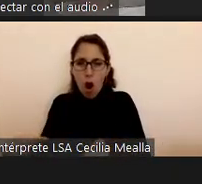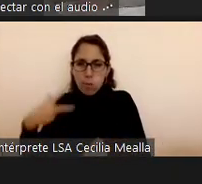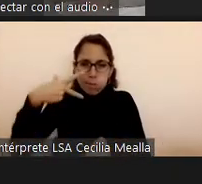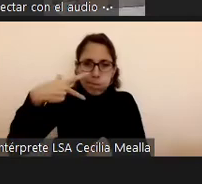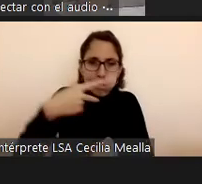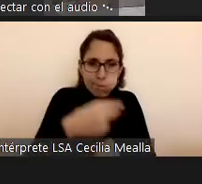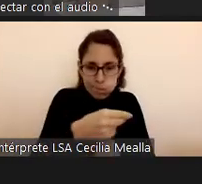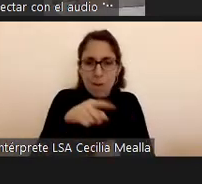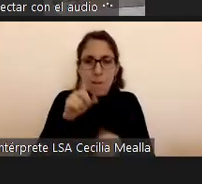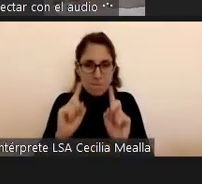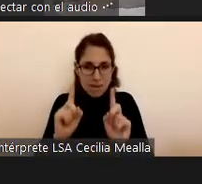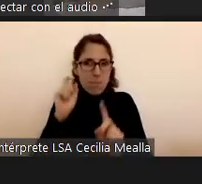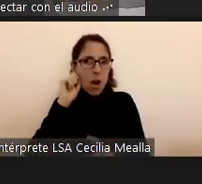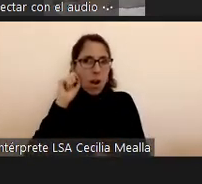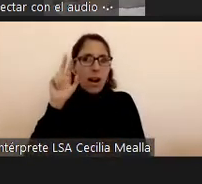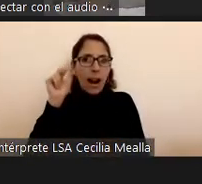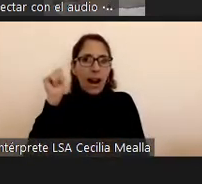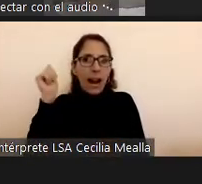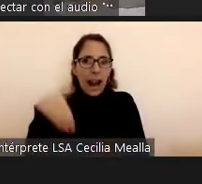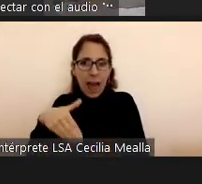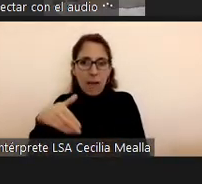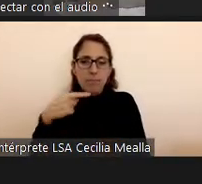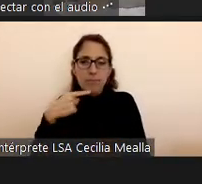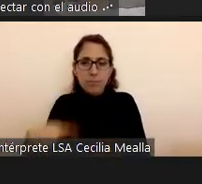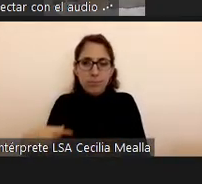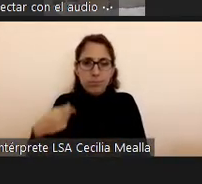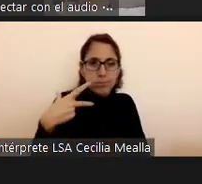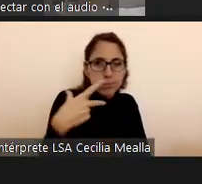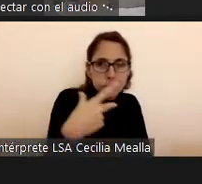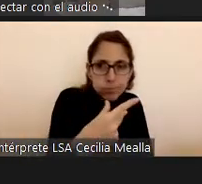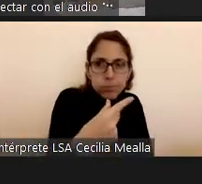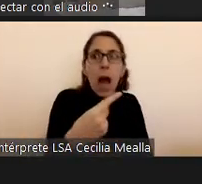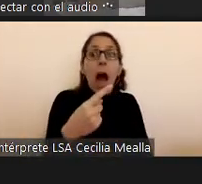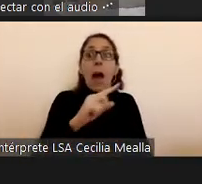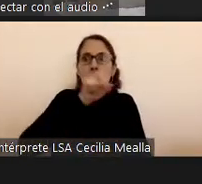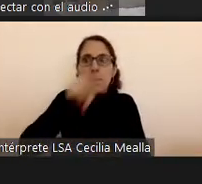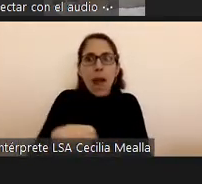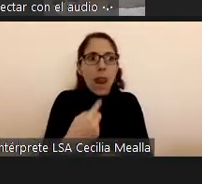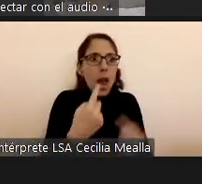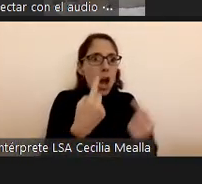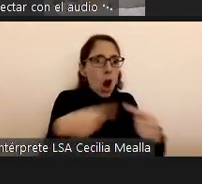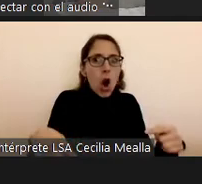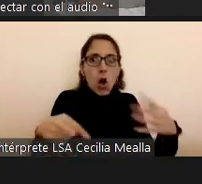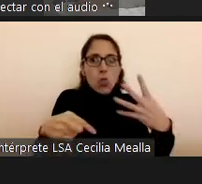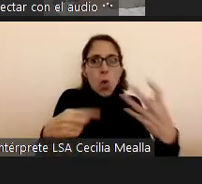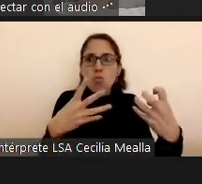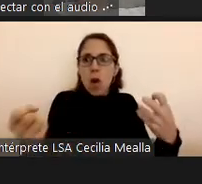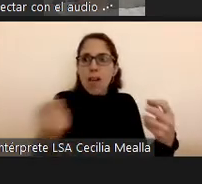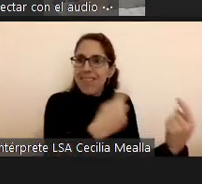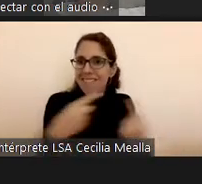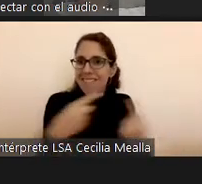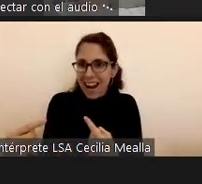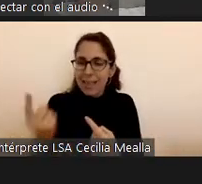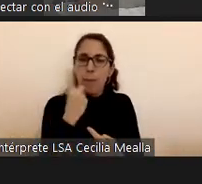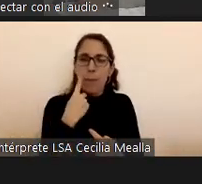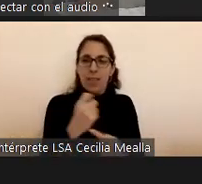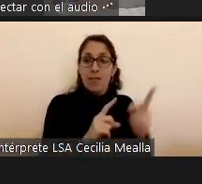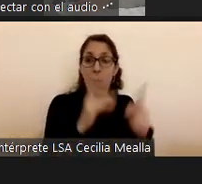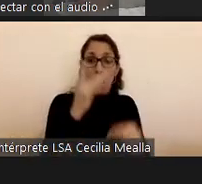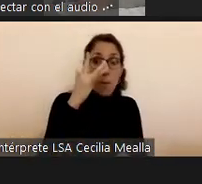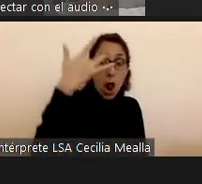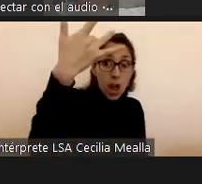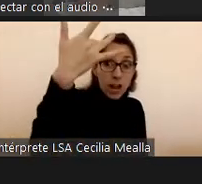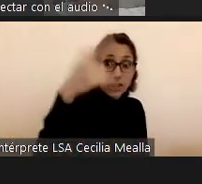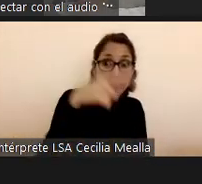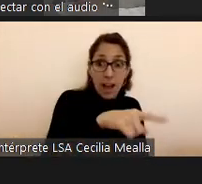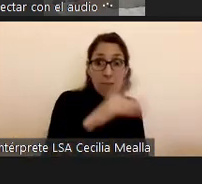de Gram, permitía diferenciar dos tipos de bacterias. Entonces, unas son de color violeta y las otras son